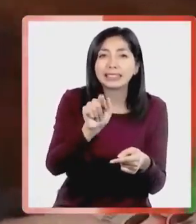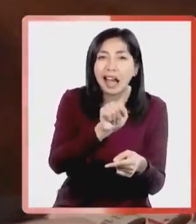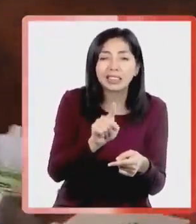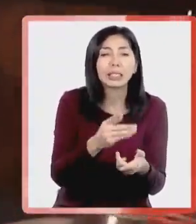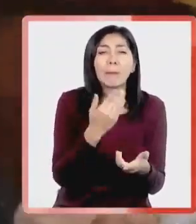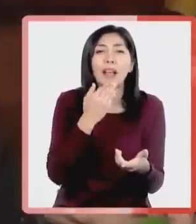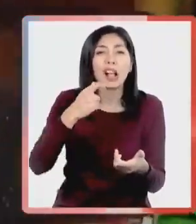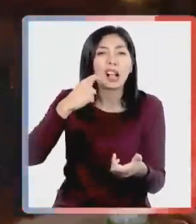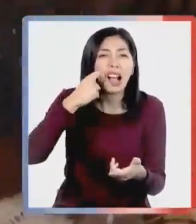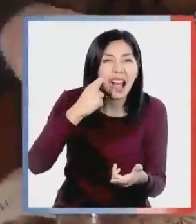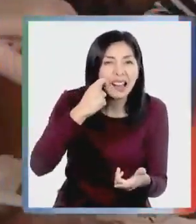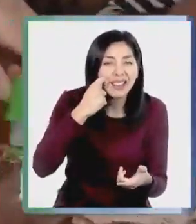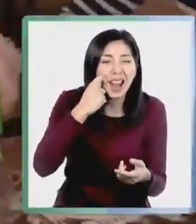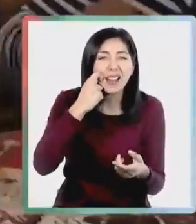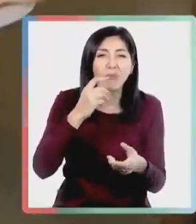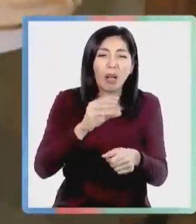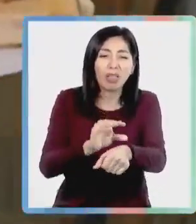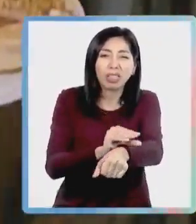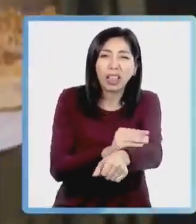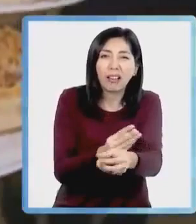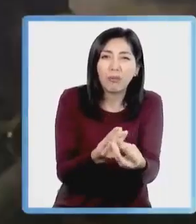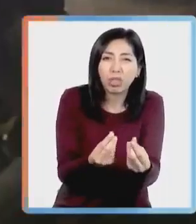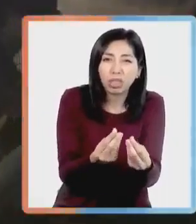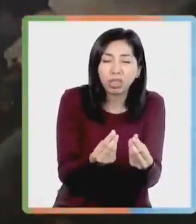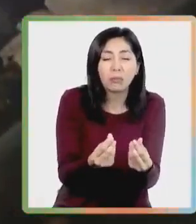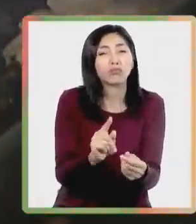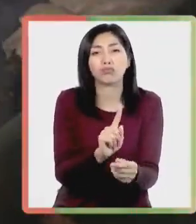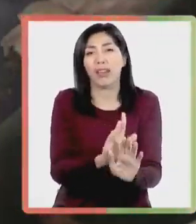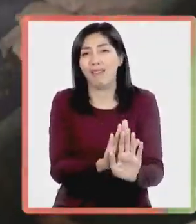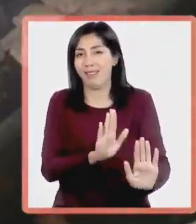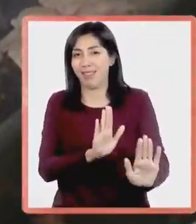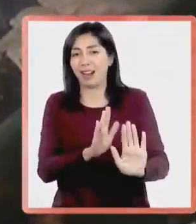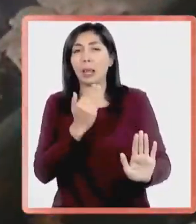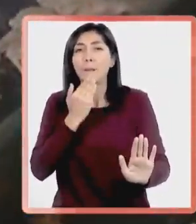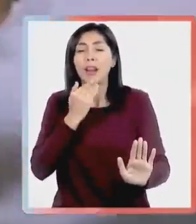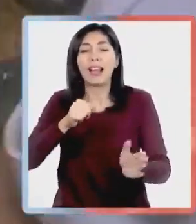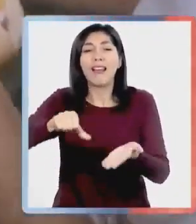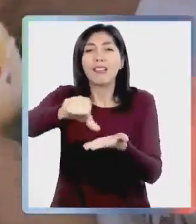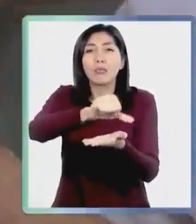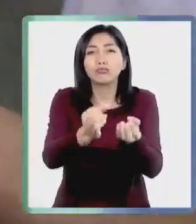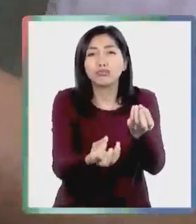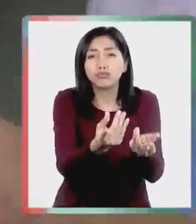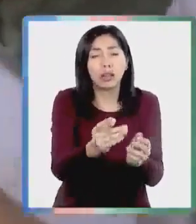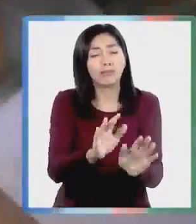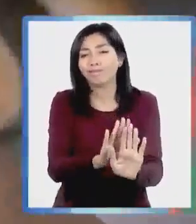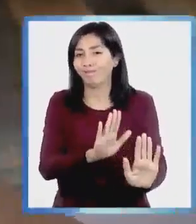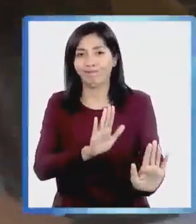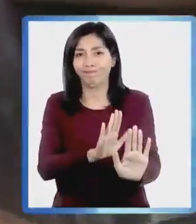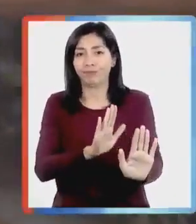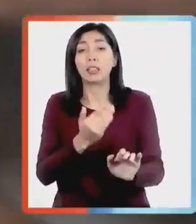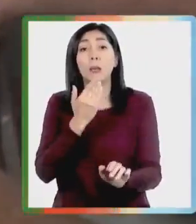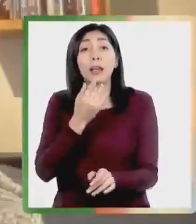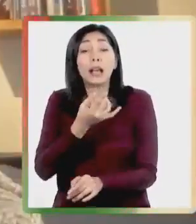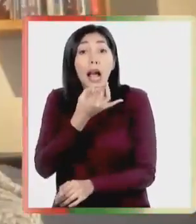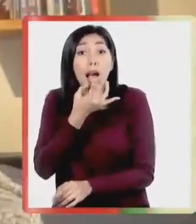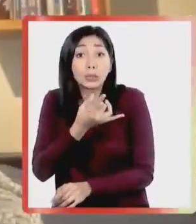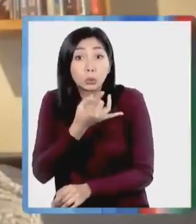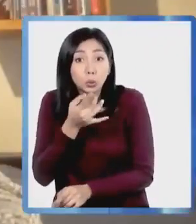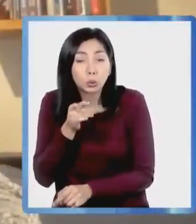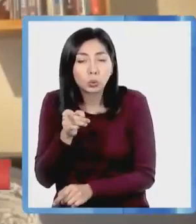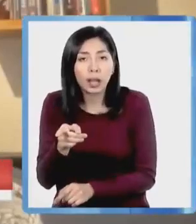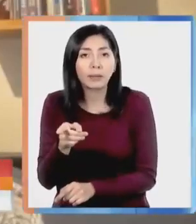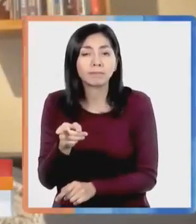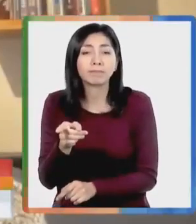en los alimentos, como las carnes ricas en grasa y también los alimentos fritos, etc. Respecto a